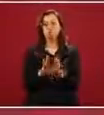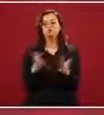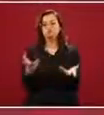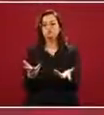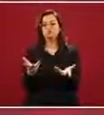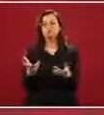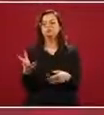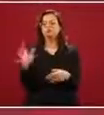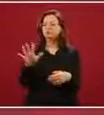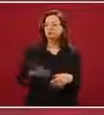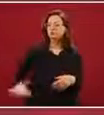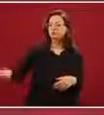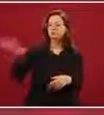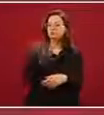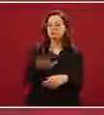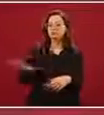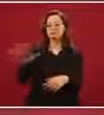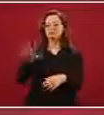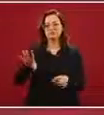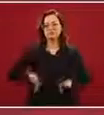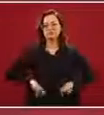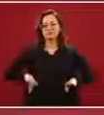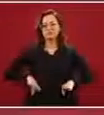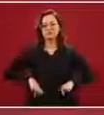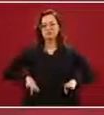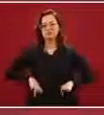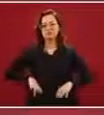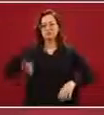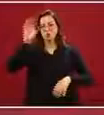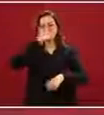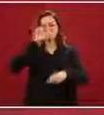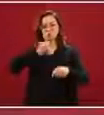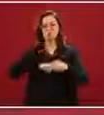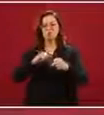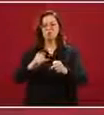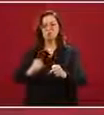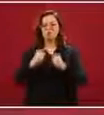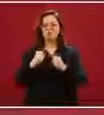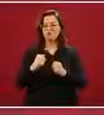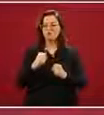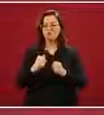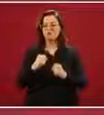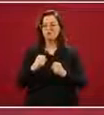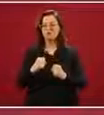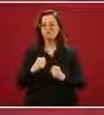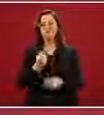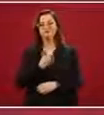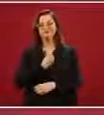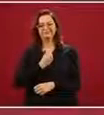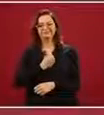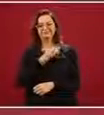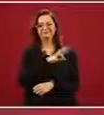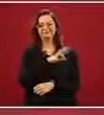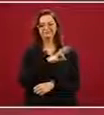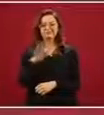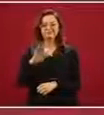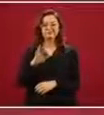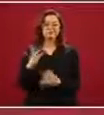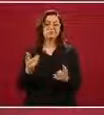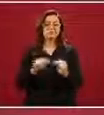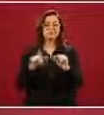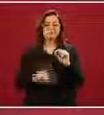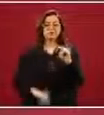nuestro pueblo y en su cultura. ¿Qué no han resistido los mexicanos en la